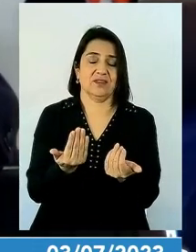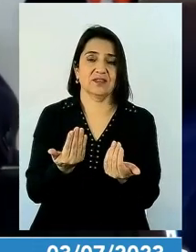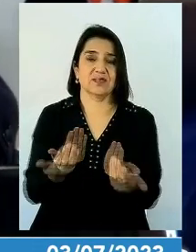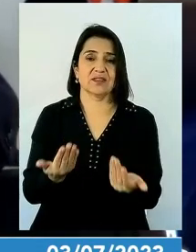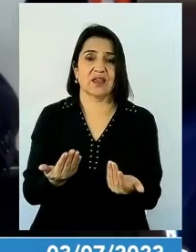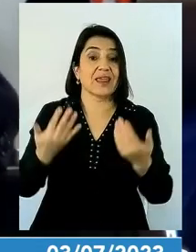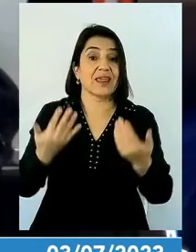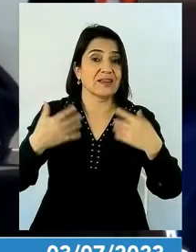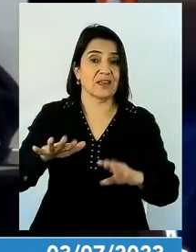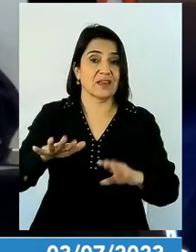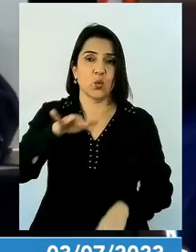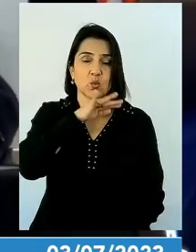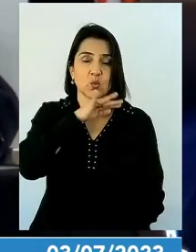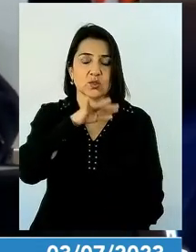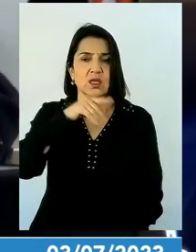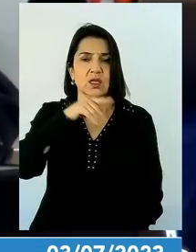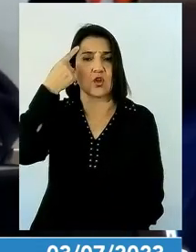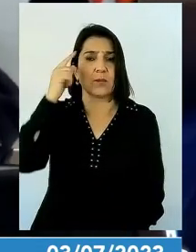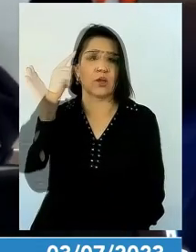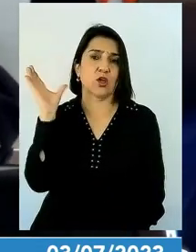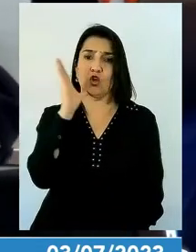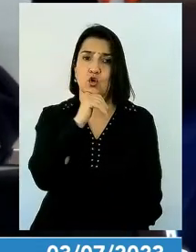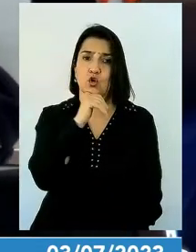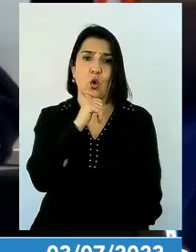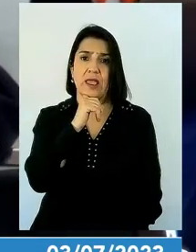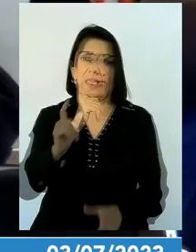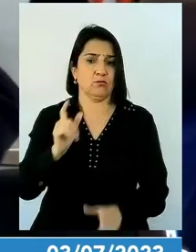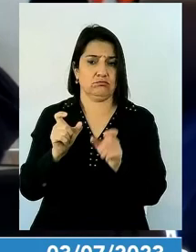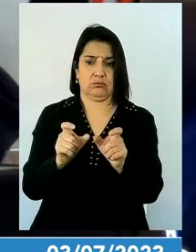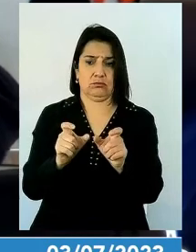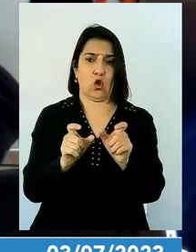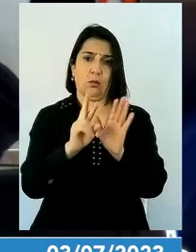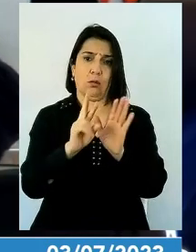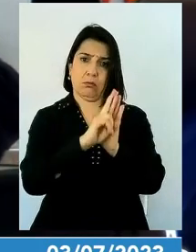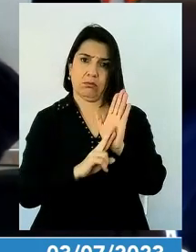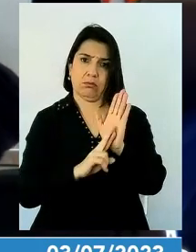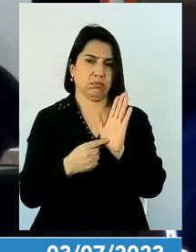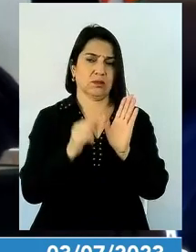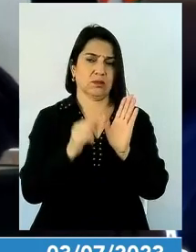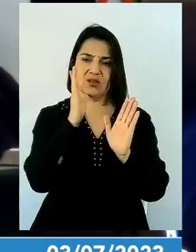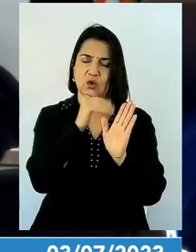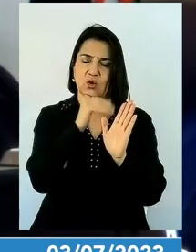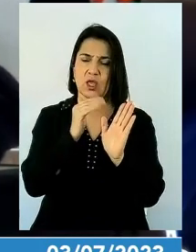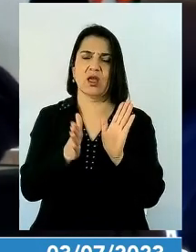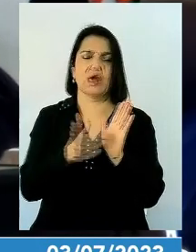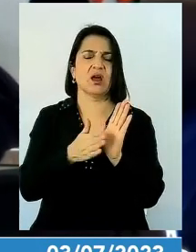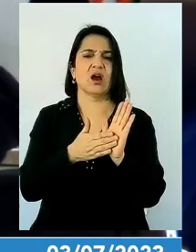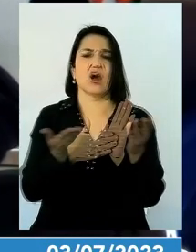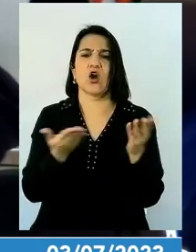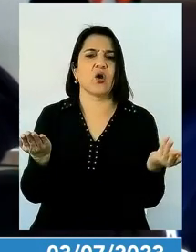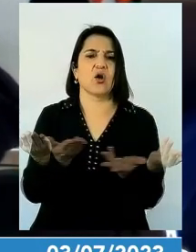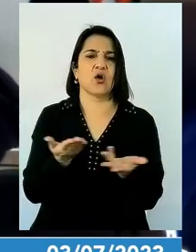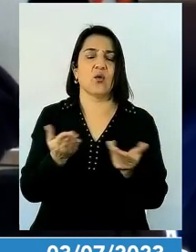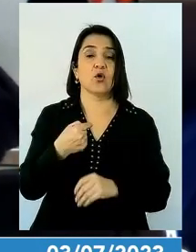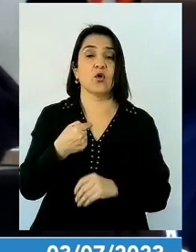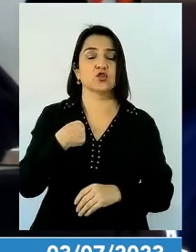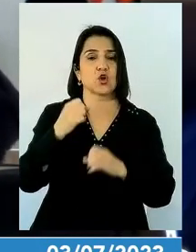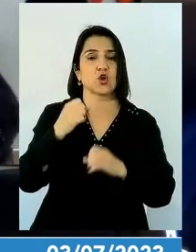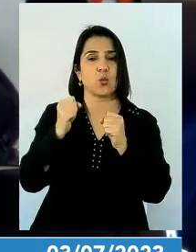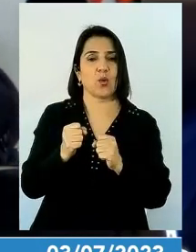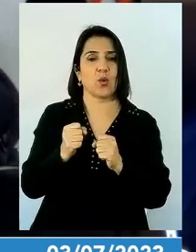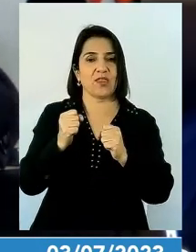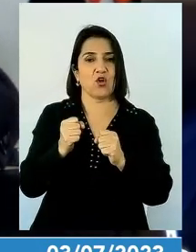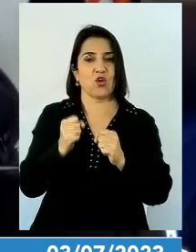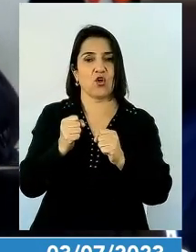pero no hay ninguna regulación que establezca y que diga cómo yo puedo acceder al agua de mar.